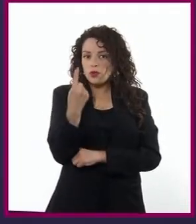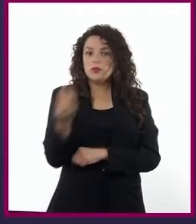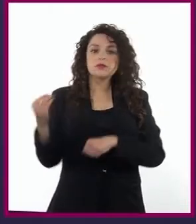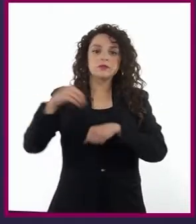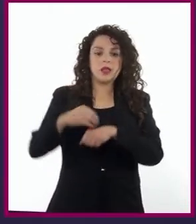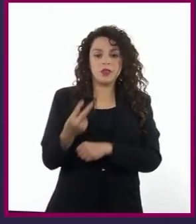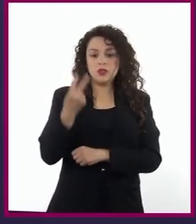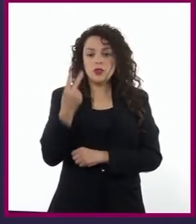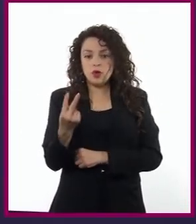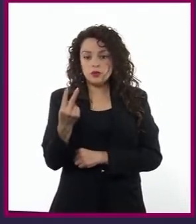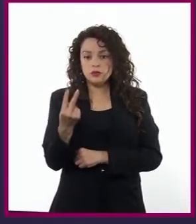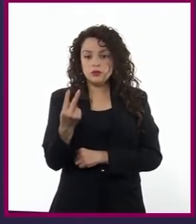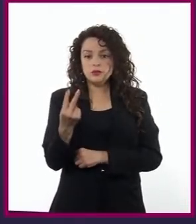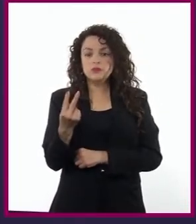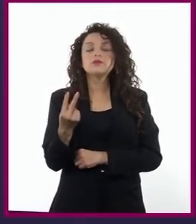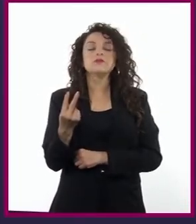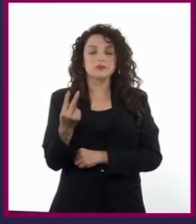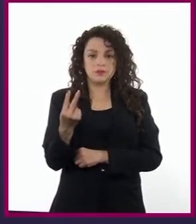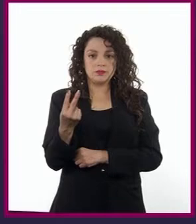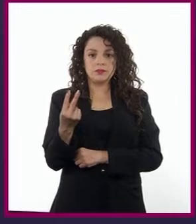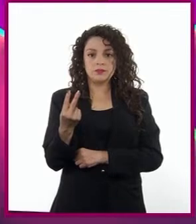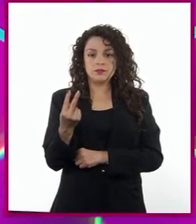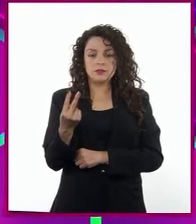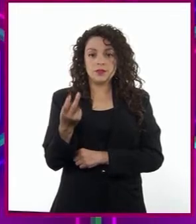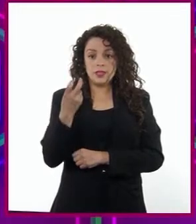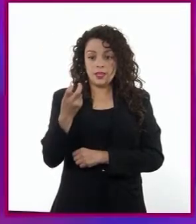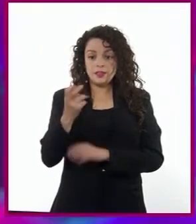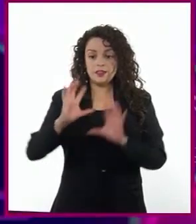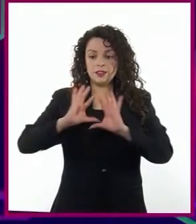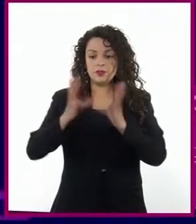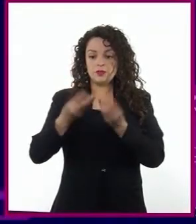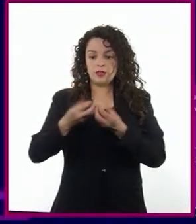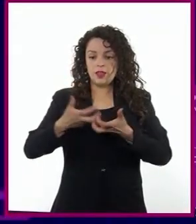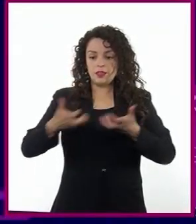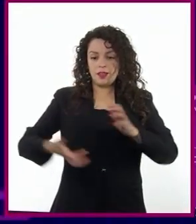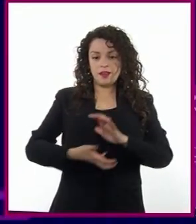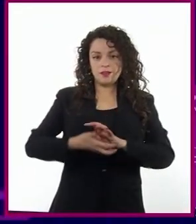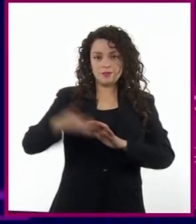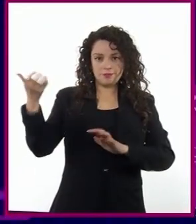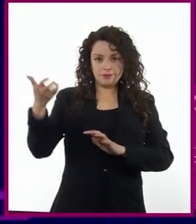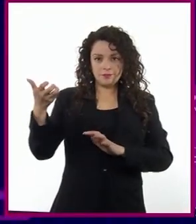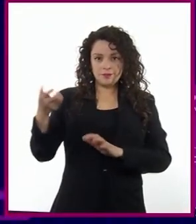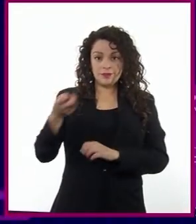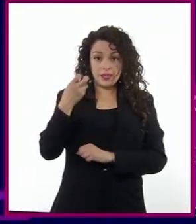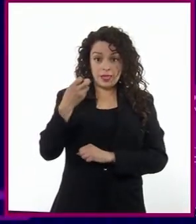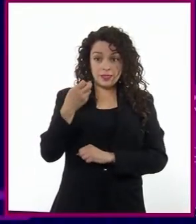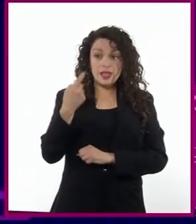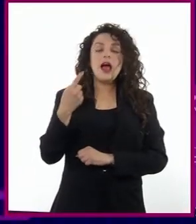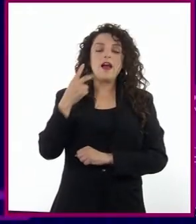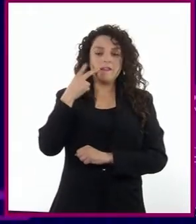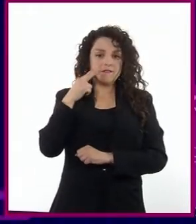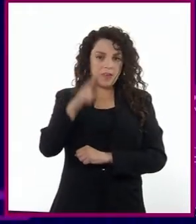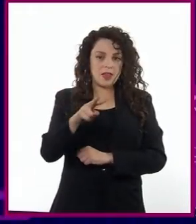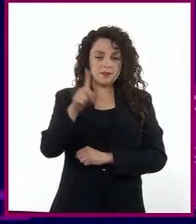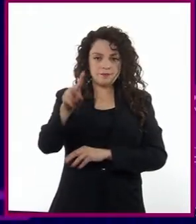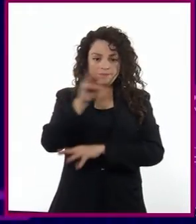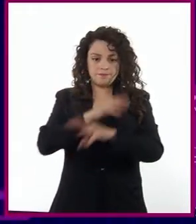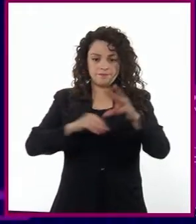2, que es igual a la cantidad de tierra a retirar. Tomando en cuenta esto tenemos